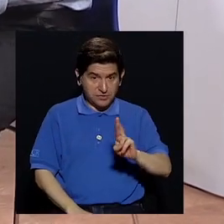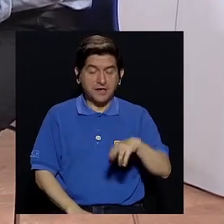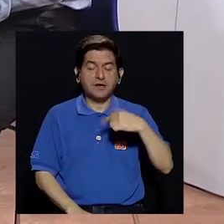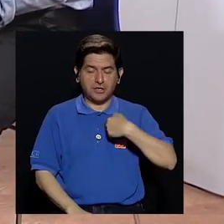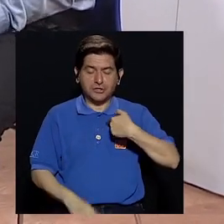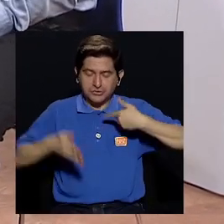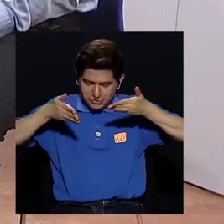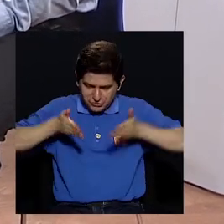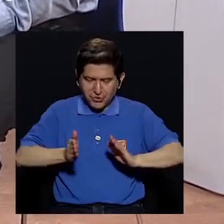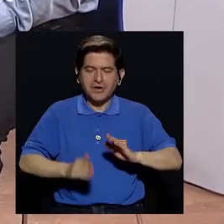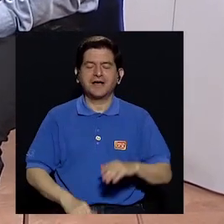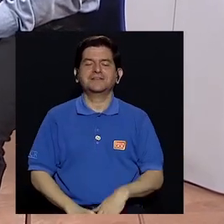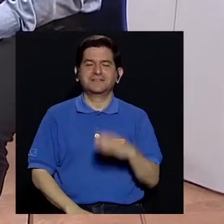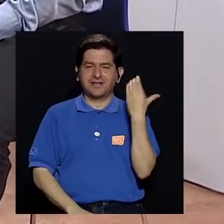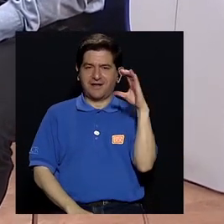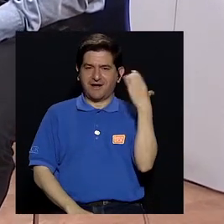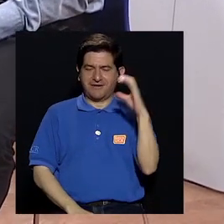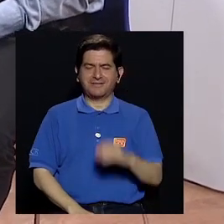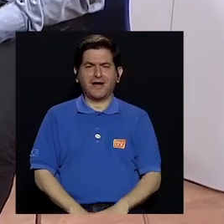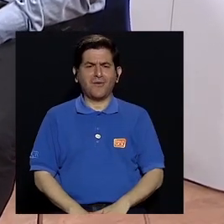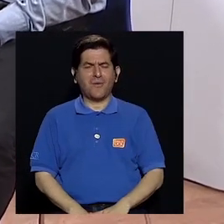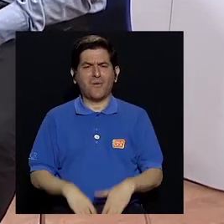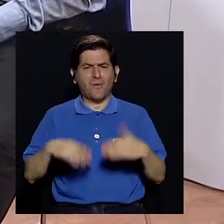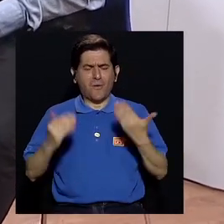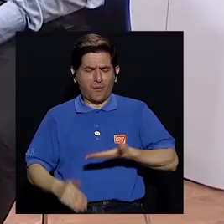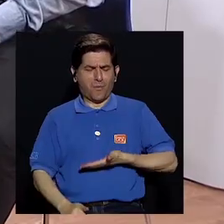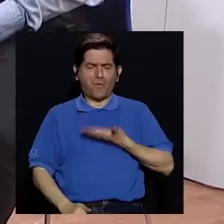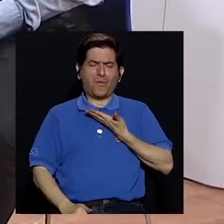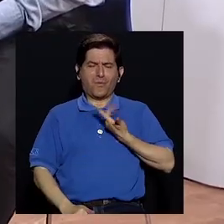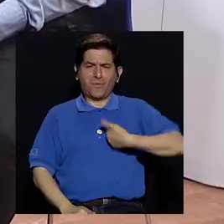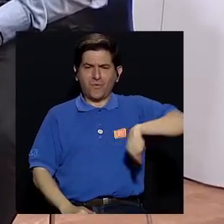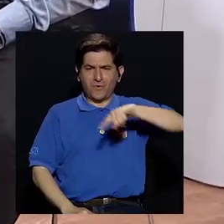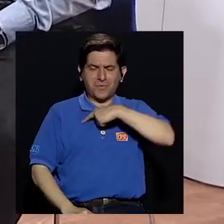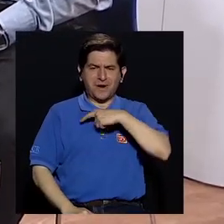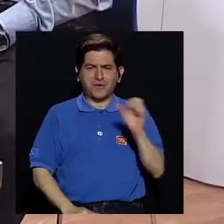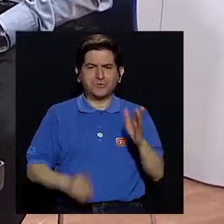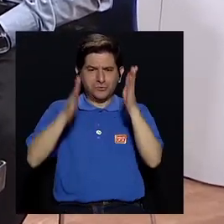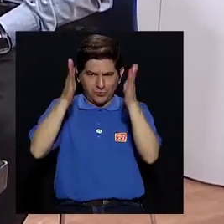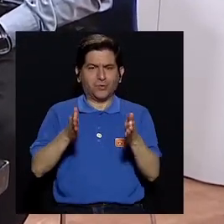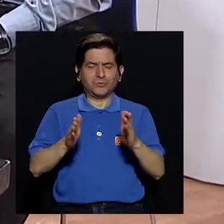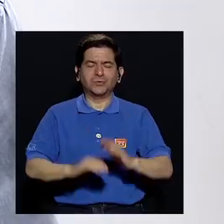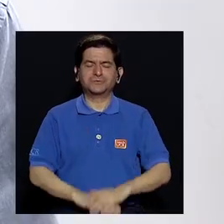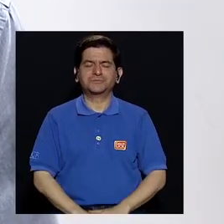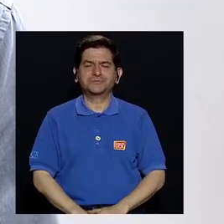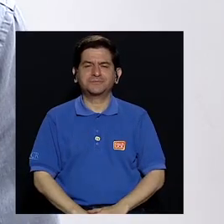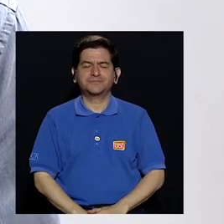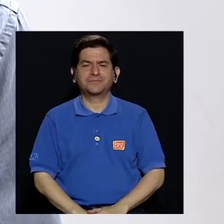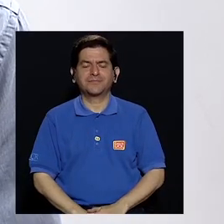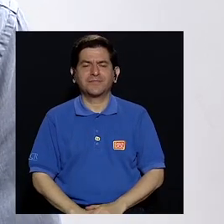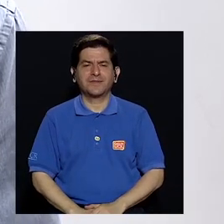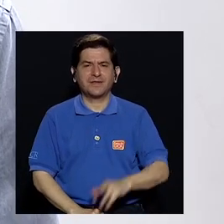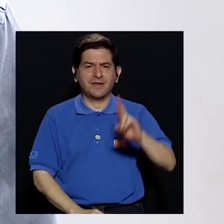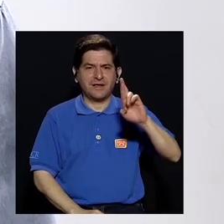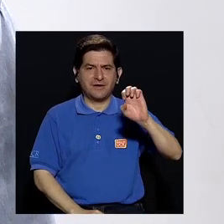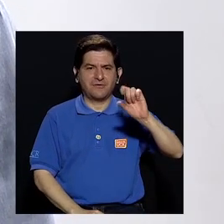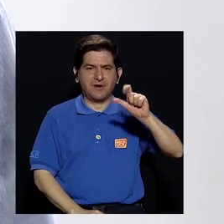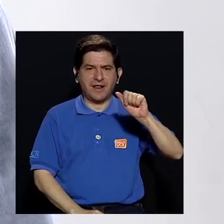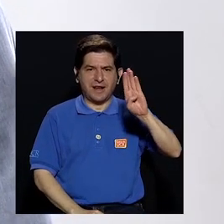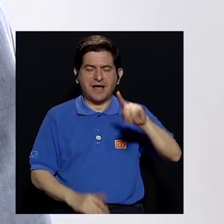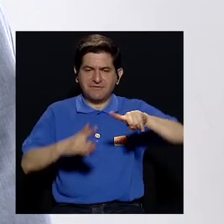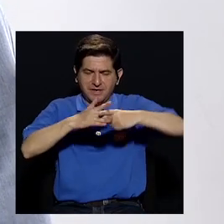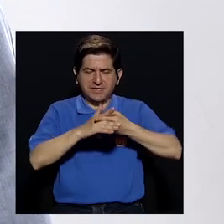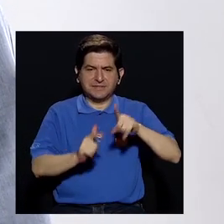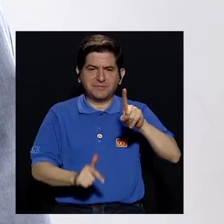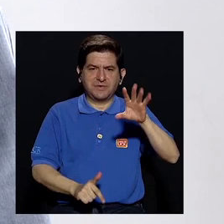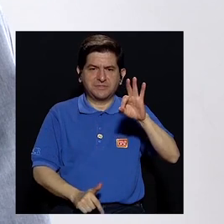usted nos declara eso es un gran orgullo para nosotros los costarricenses don jorge don jorge el real hablase en